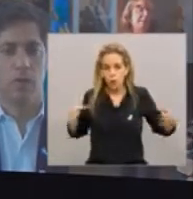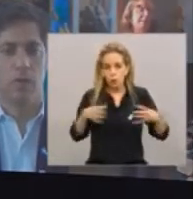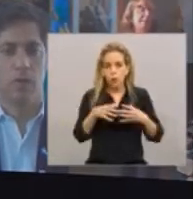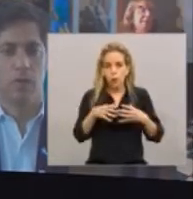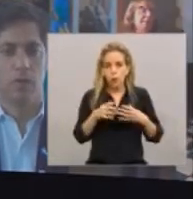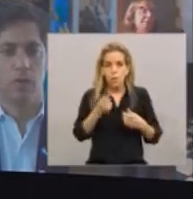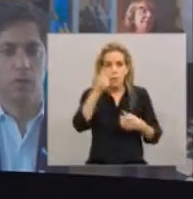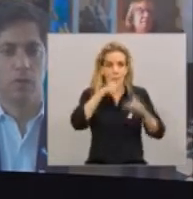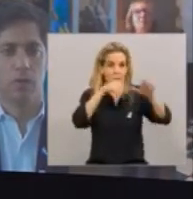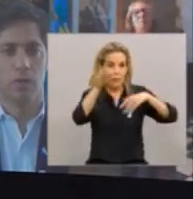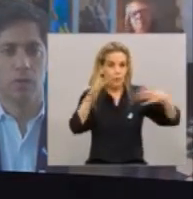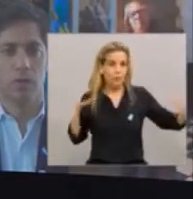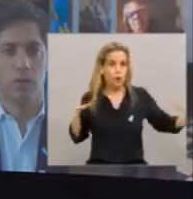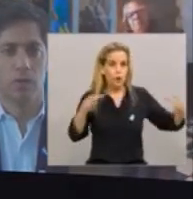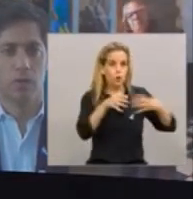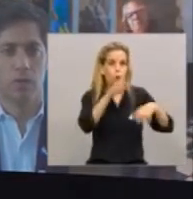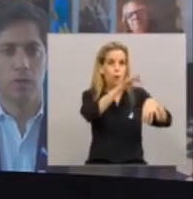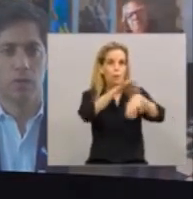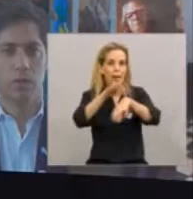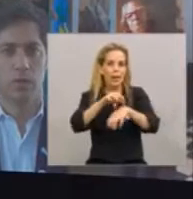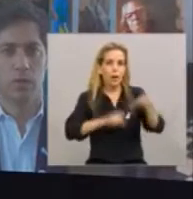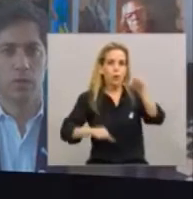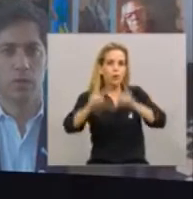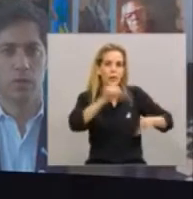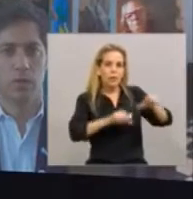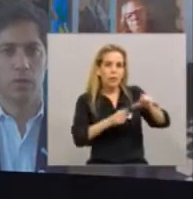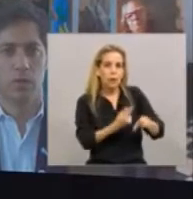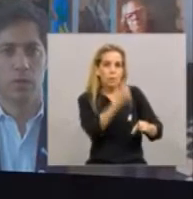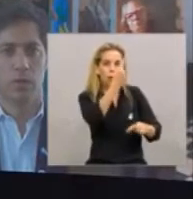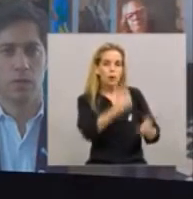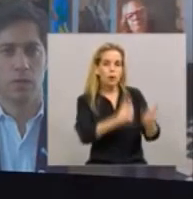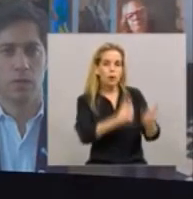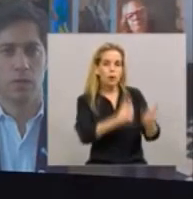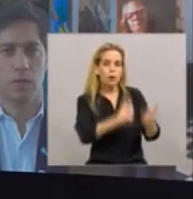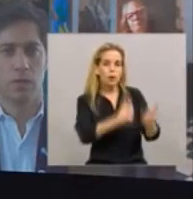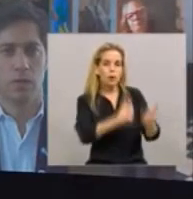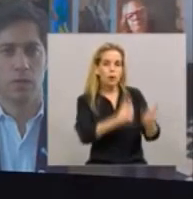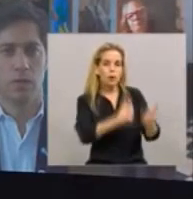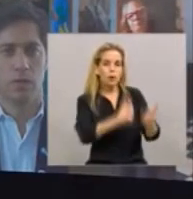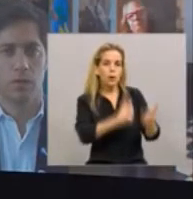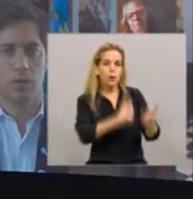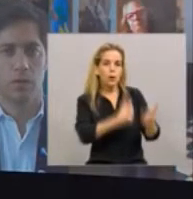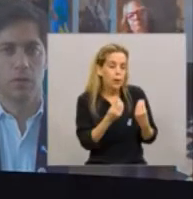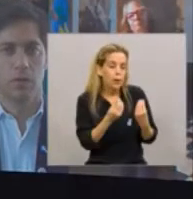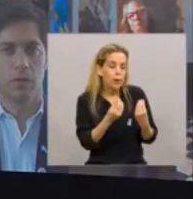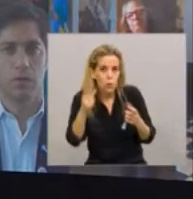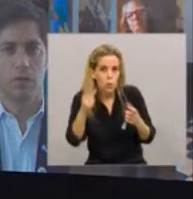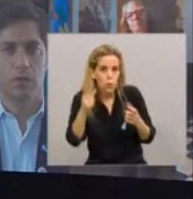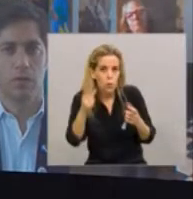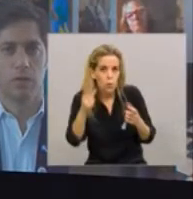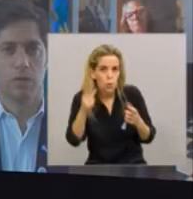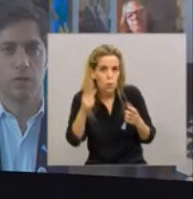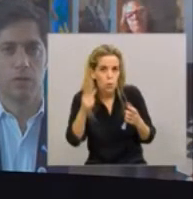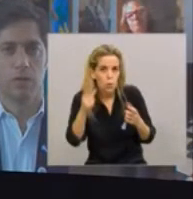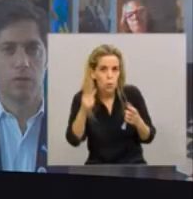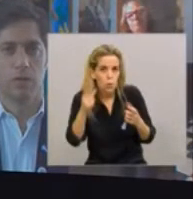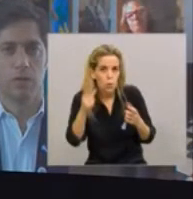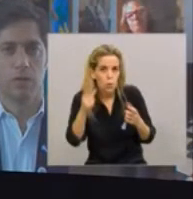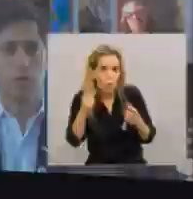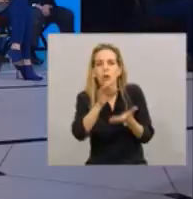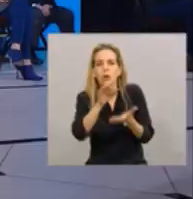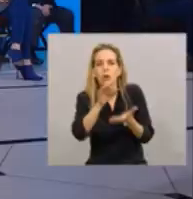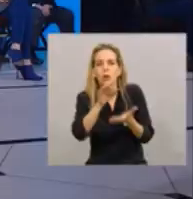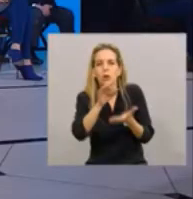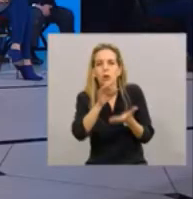científicos que nos explicaban que era lo que nos estaba pasando porque ninguno de nosotros estaba preparado con él y no saca ventaja